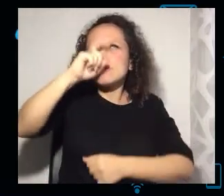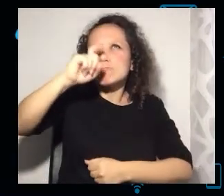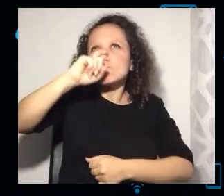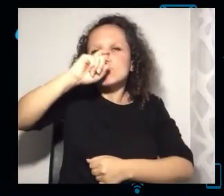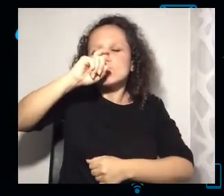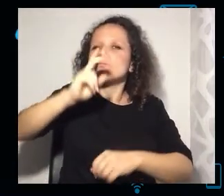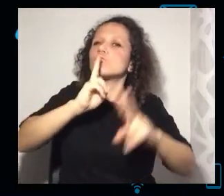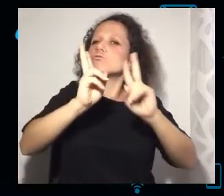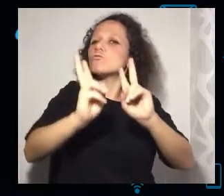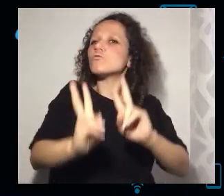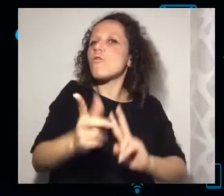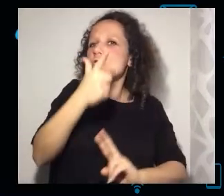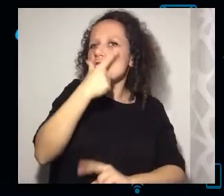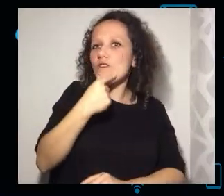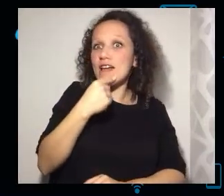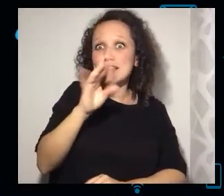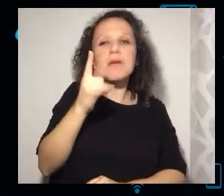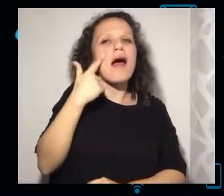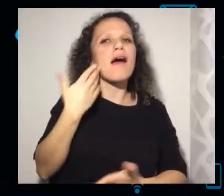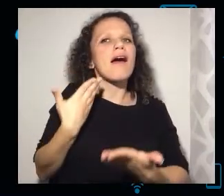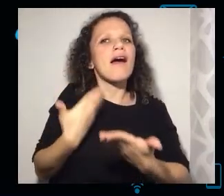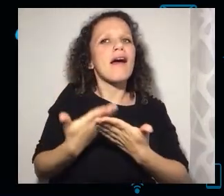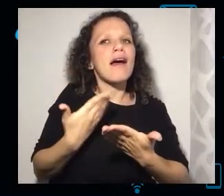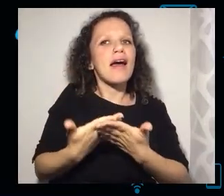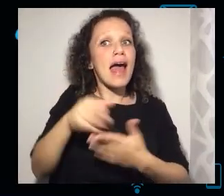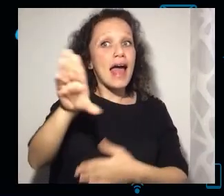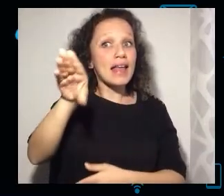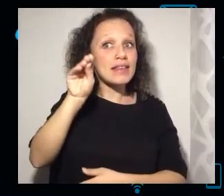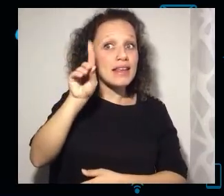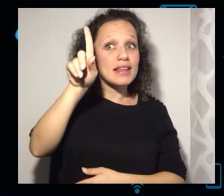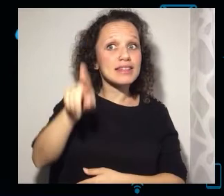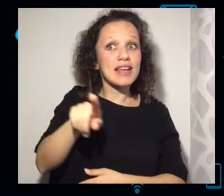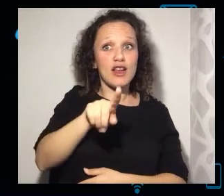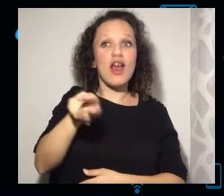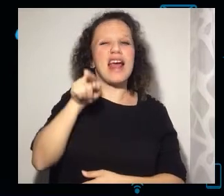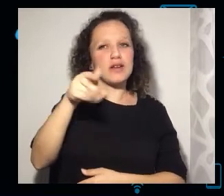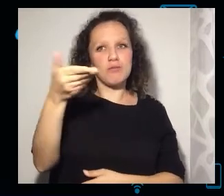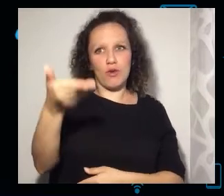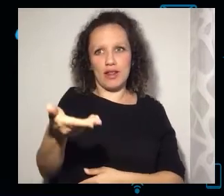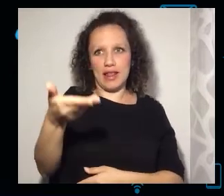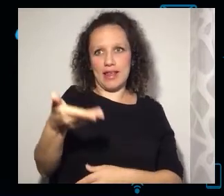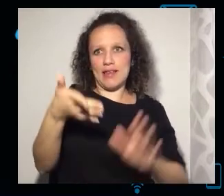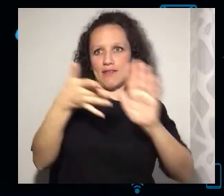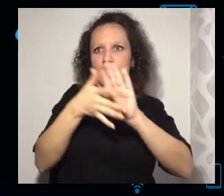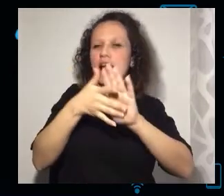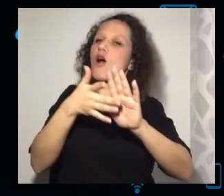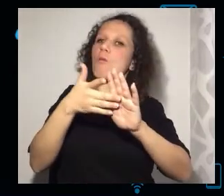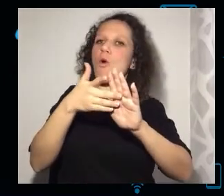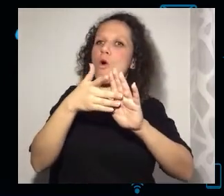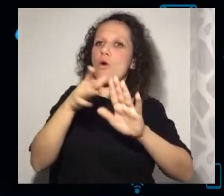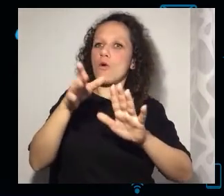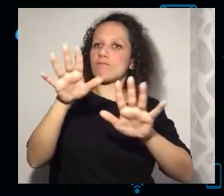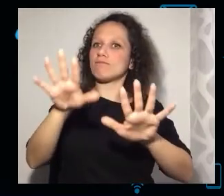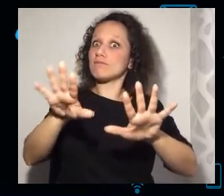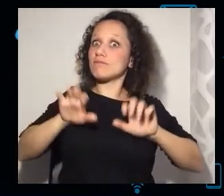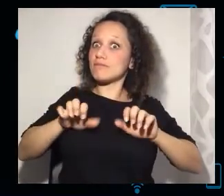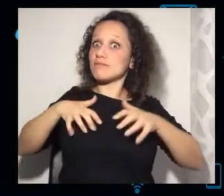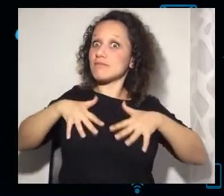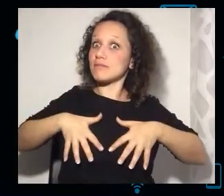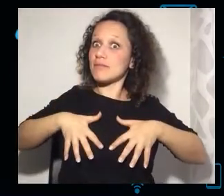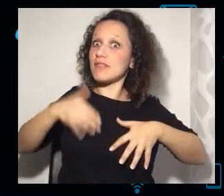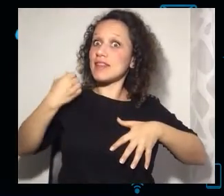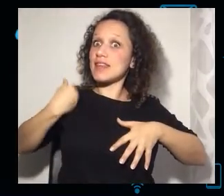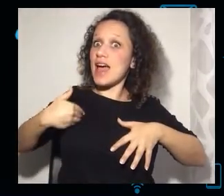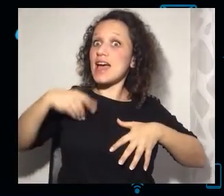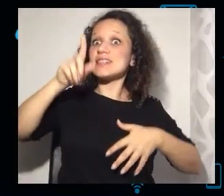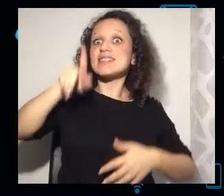pero lo que necesitamos es saber si han entendido o no y si lo han hecho suyo esos conocimientos y sobre todo esas actitudes y